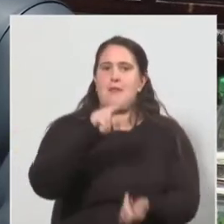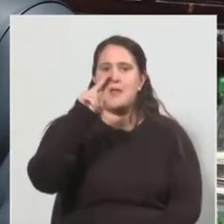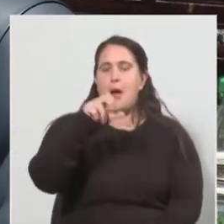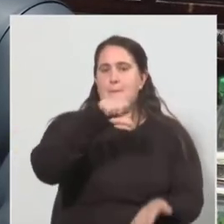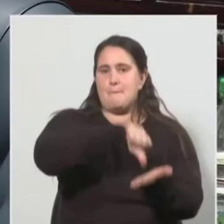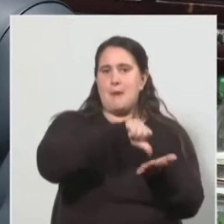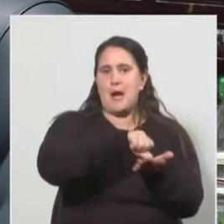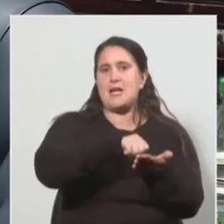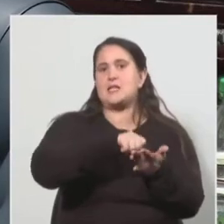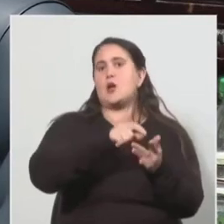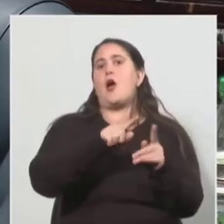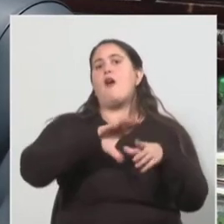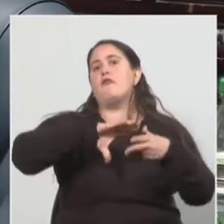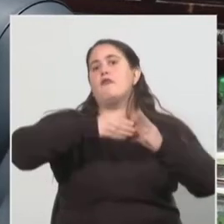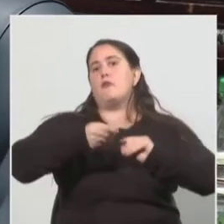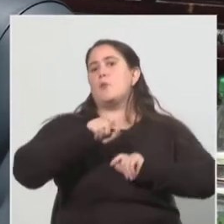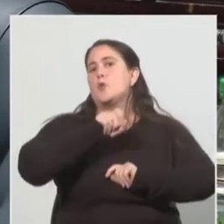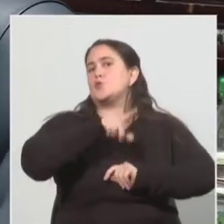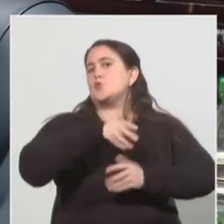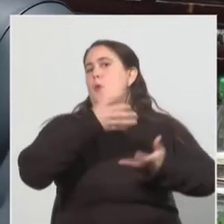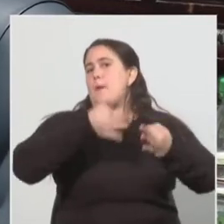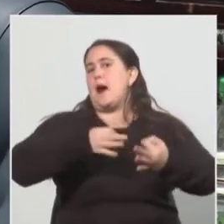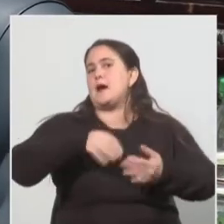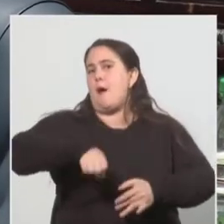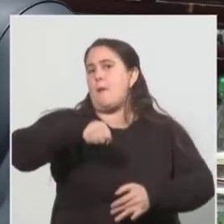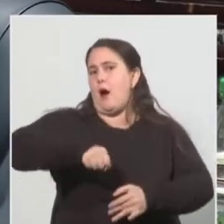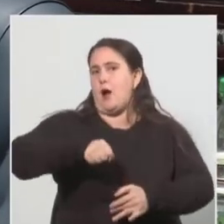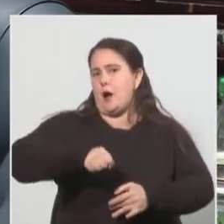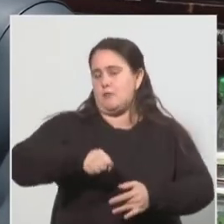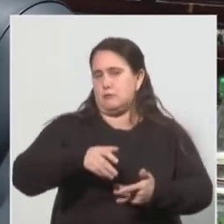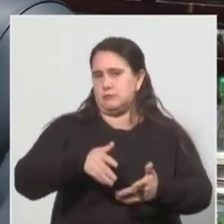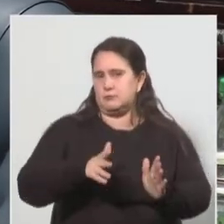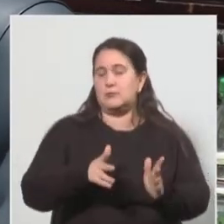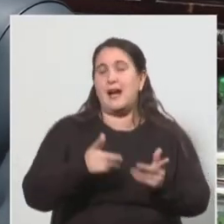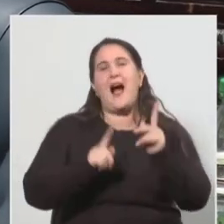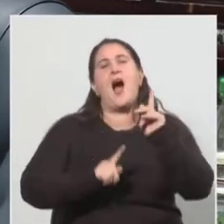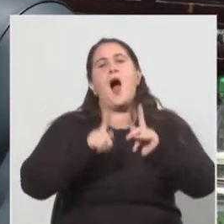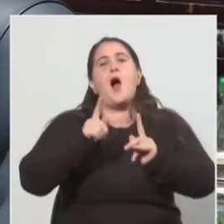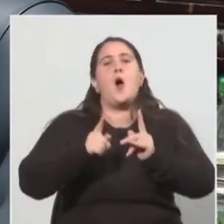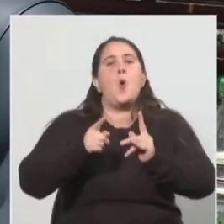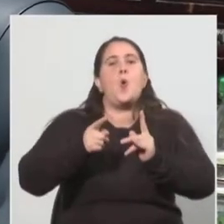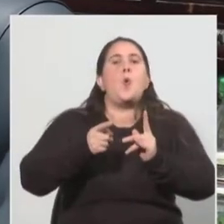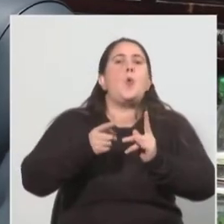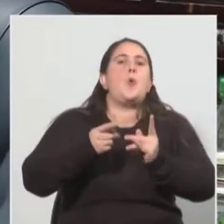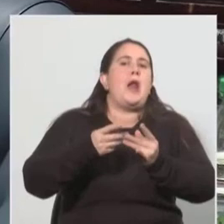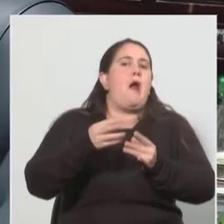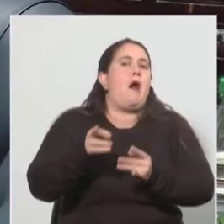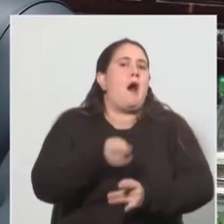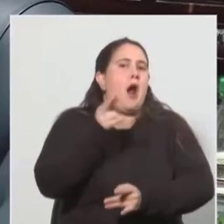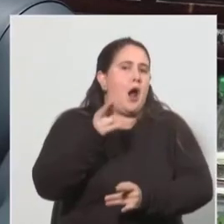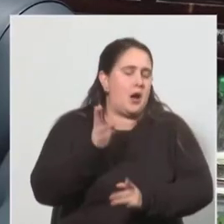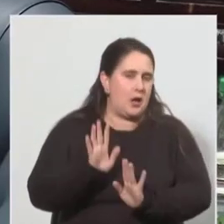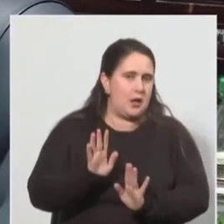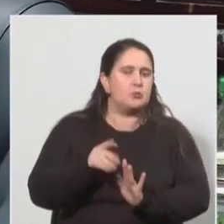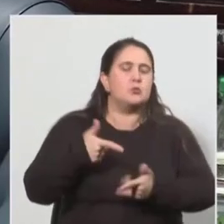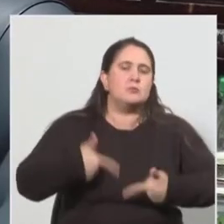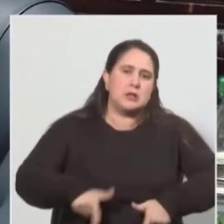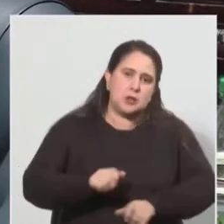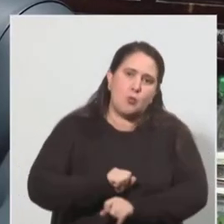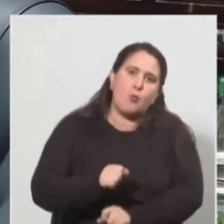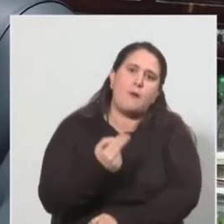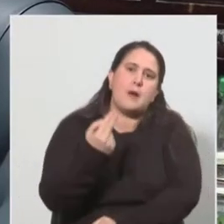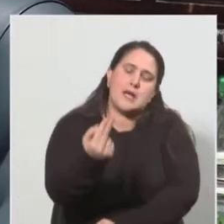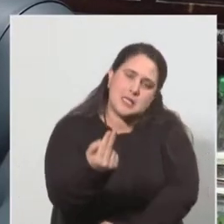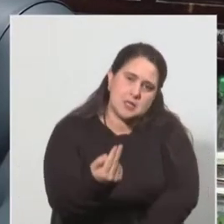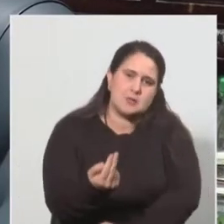la llamada valija diplomática. Solo en casos excepcionales, el Ministerio accede